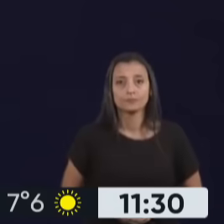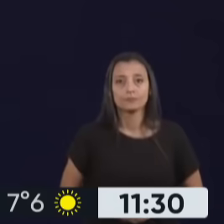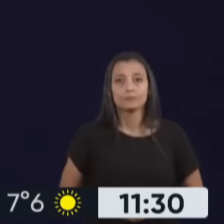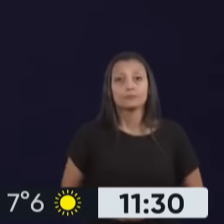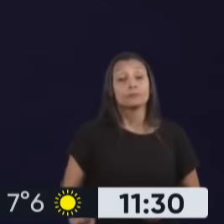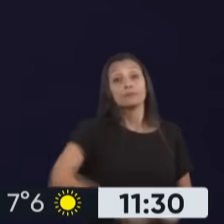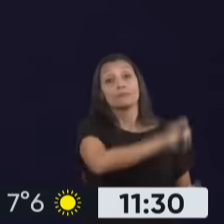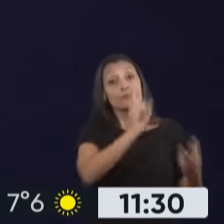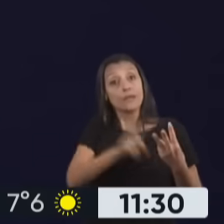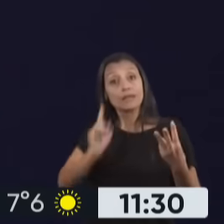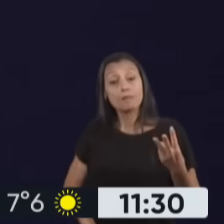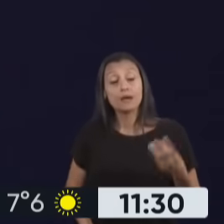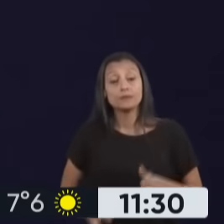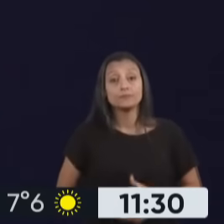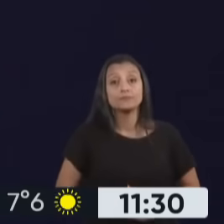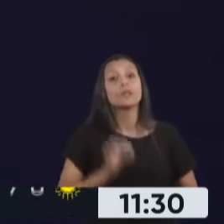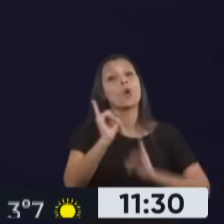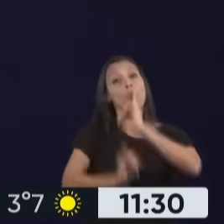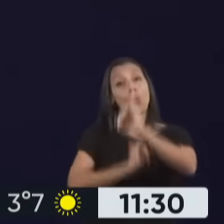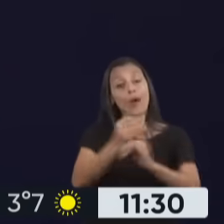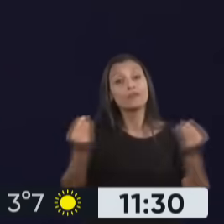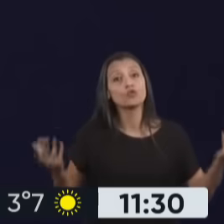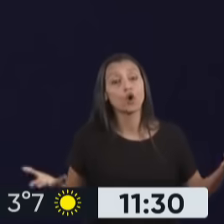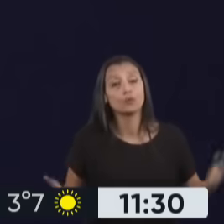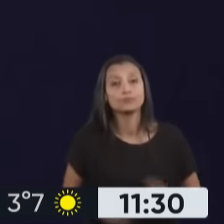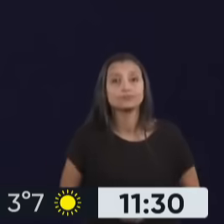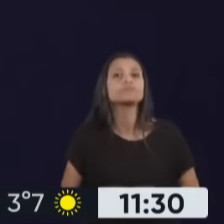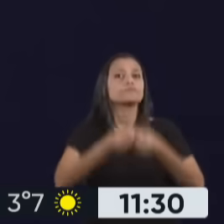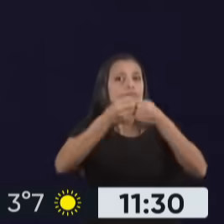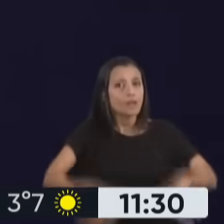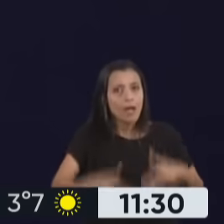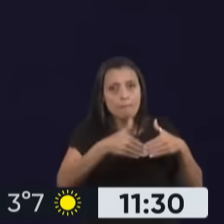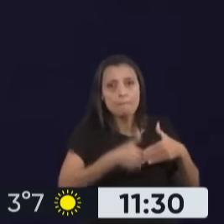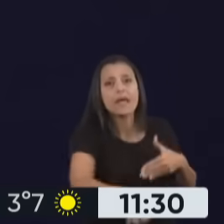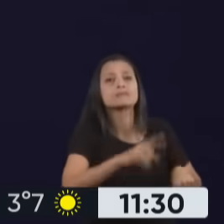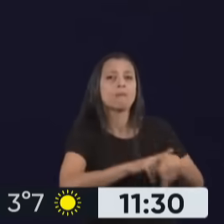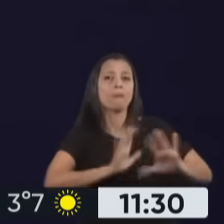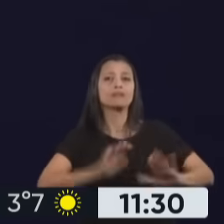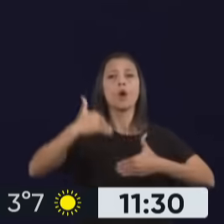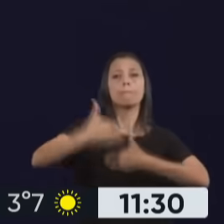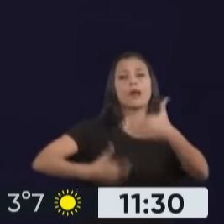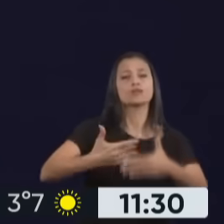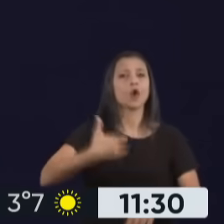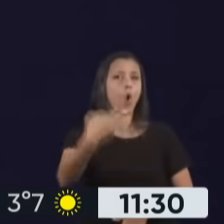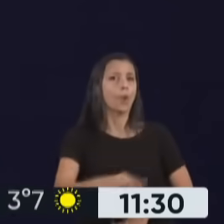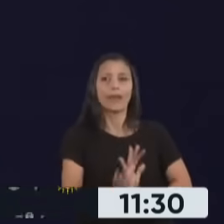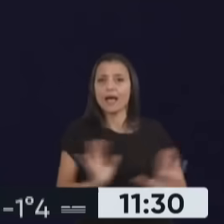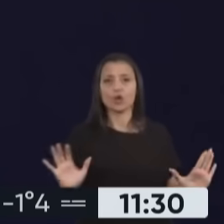En otro orden de cosas, contarles que se inicia un proceso